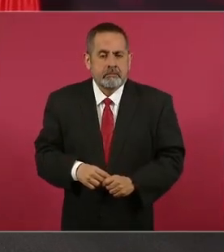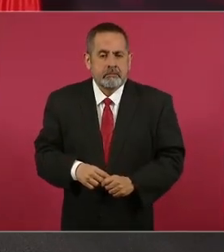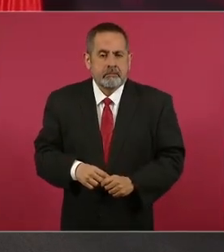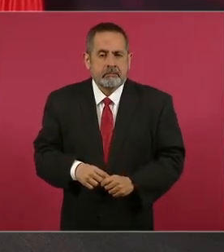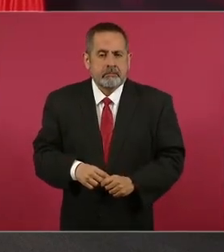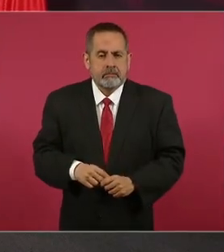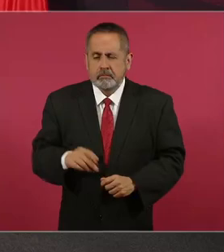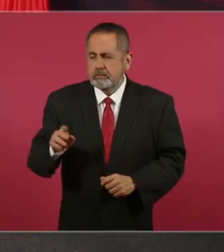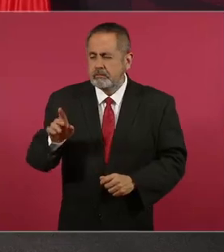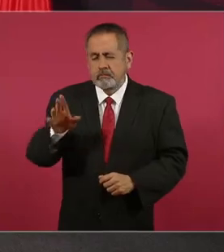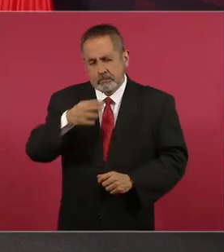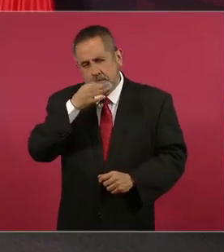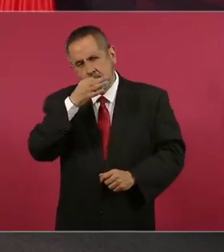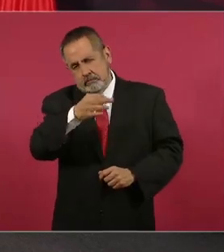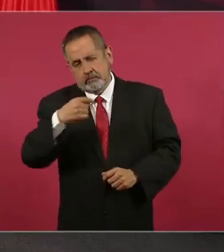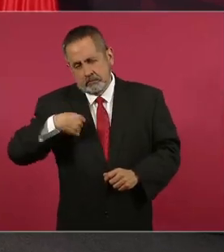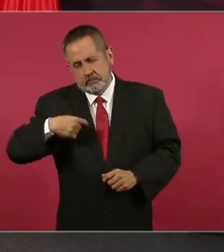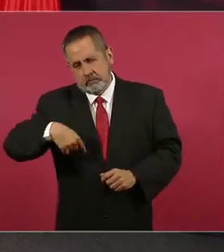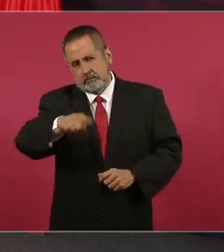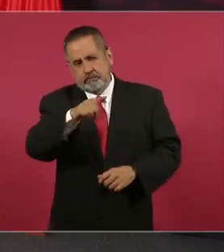que me avisaba